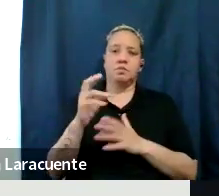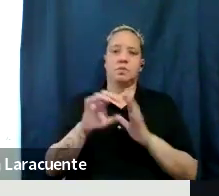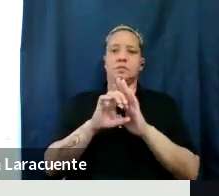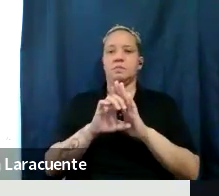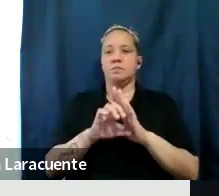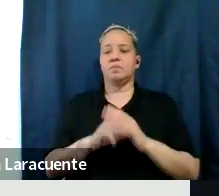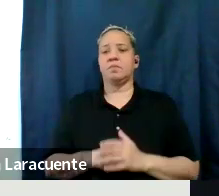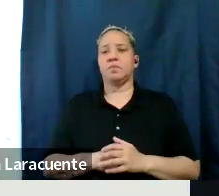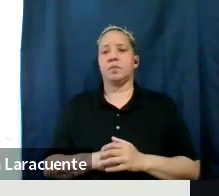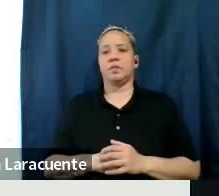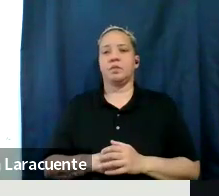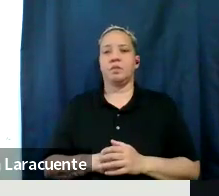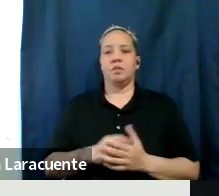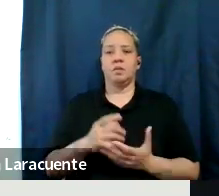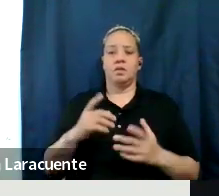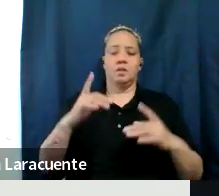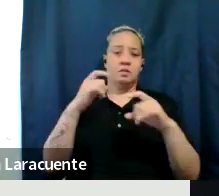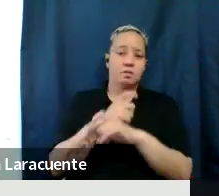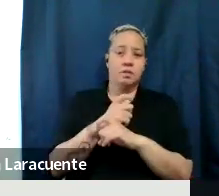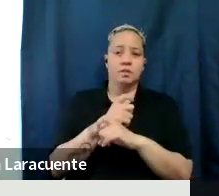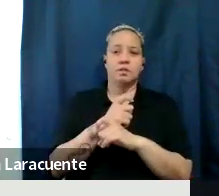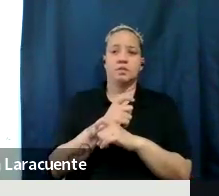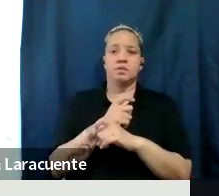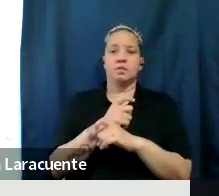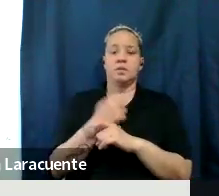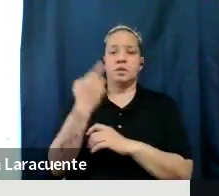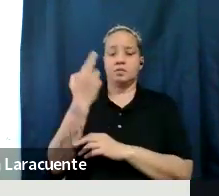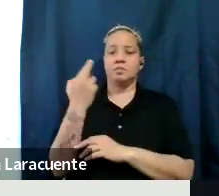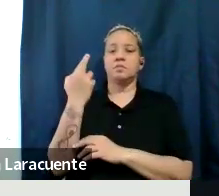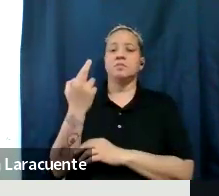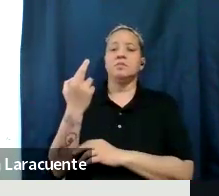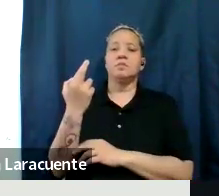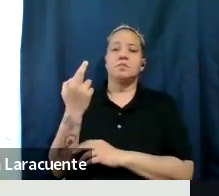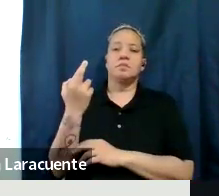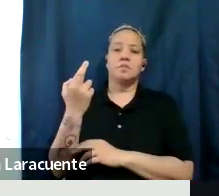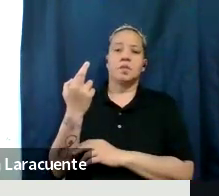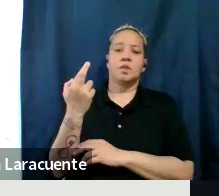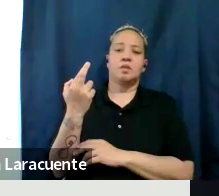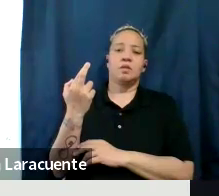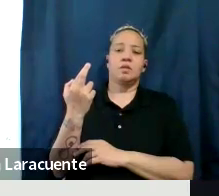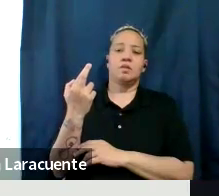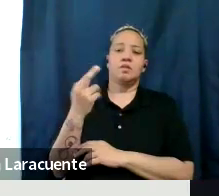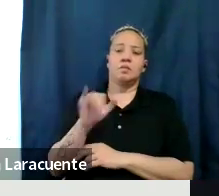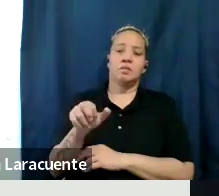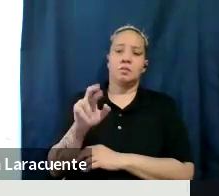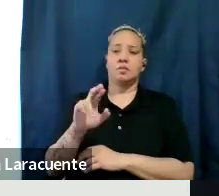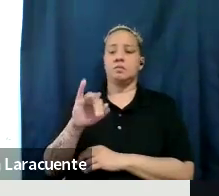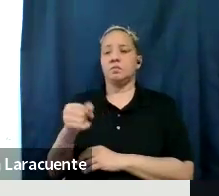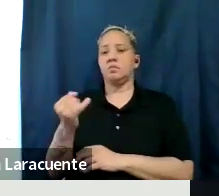ejemplo, creo que la complicación viene a raíz también de que Juan Ramón Jiménez